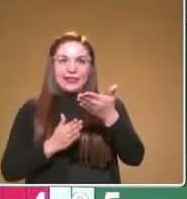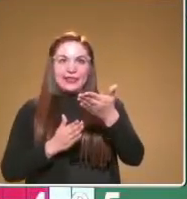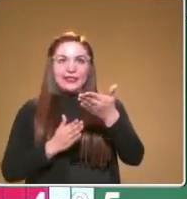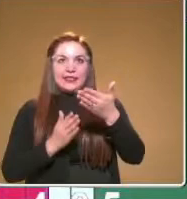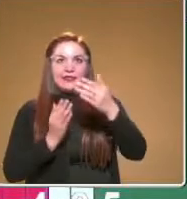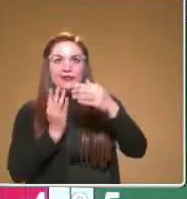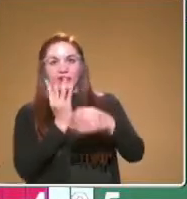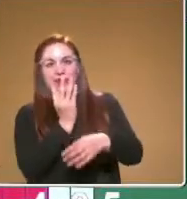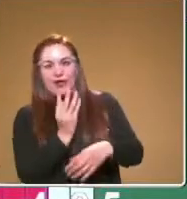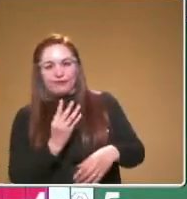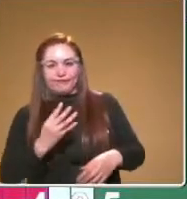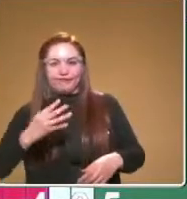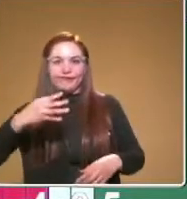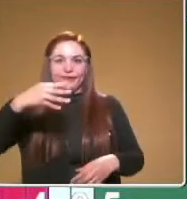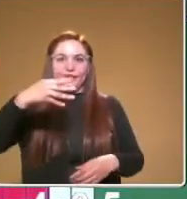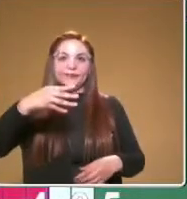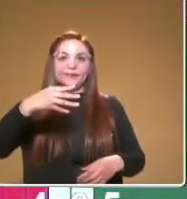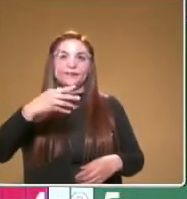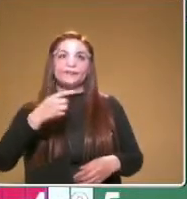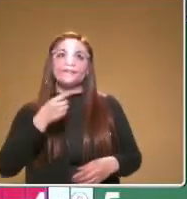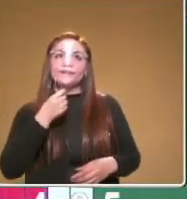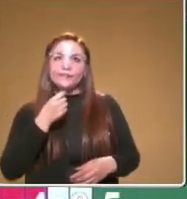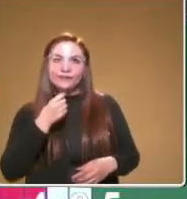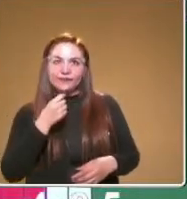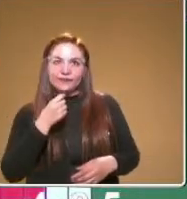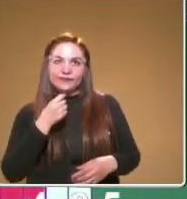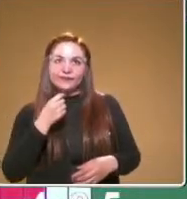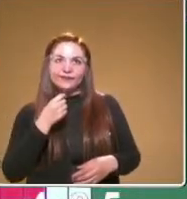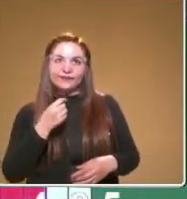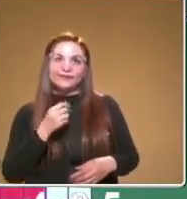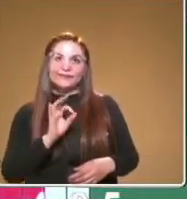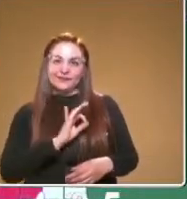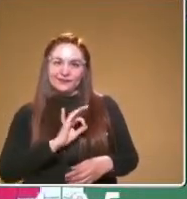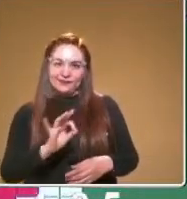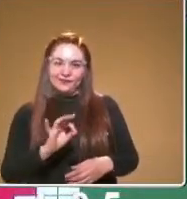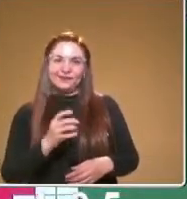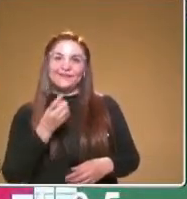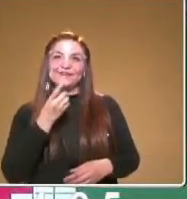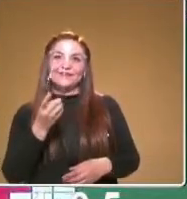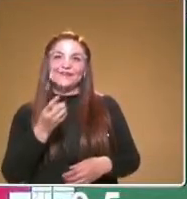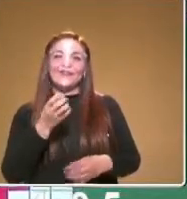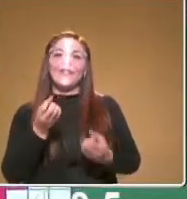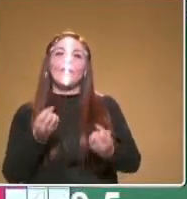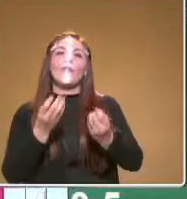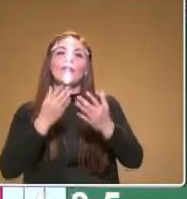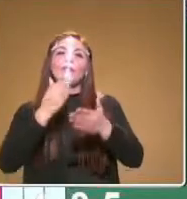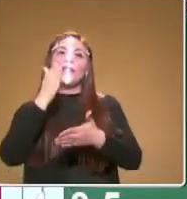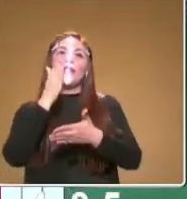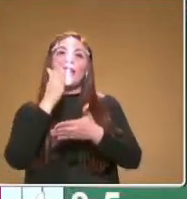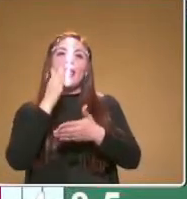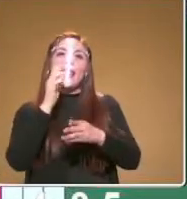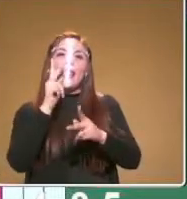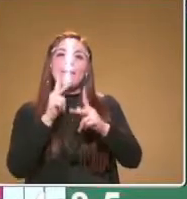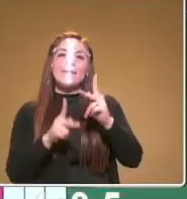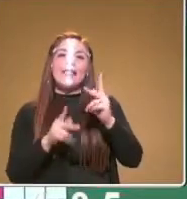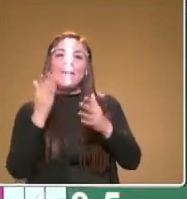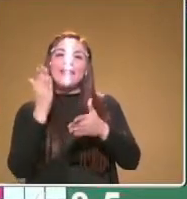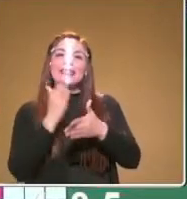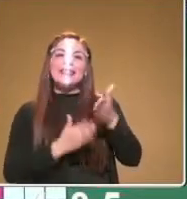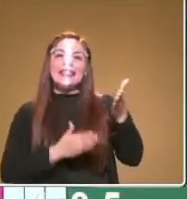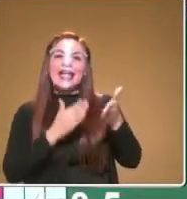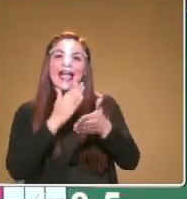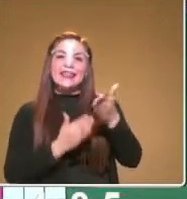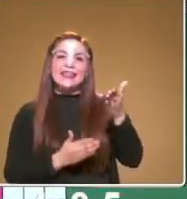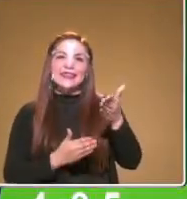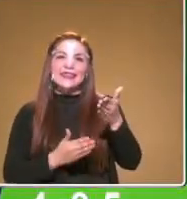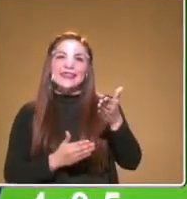giro. Ahí son los niños que son muy buenos con las fracciones, uh-huh. Aquí nos van a poder apoyar. Entonces, ¿cuánto era la mitad de este medio giro, si lo quiero